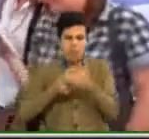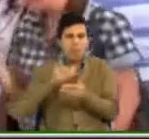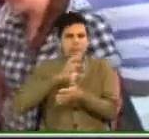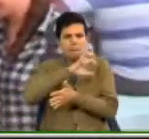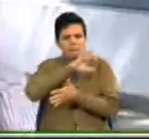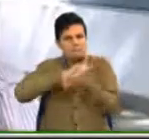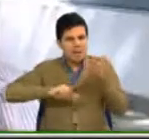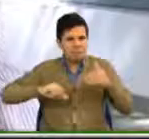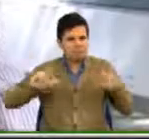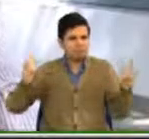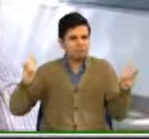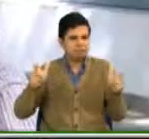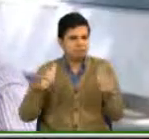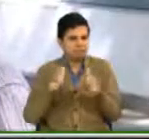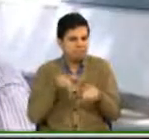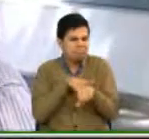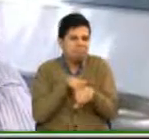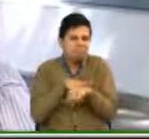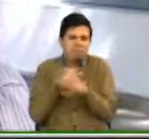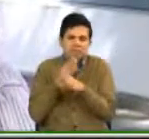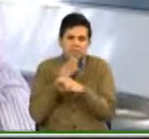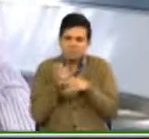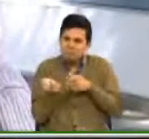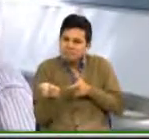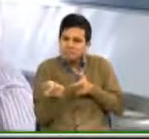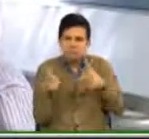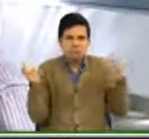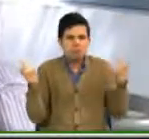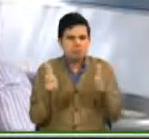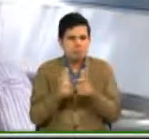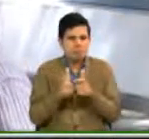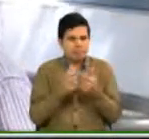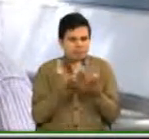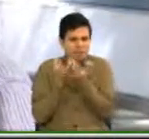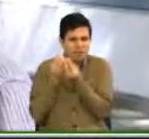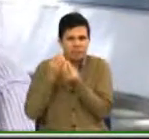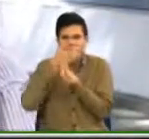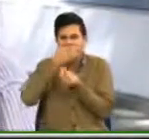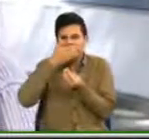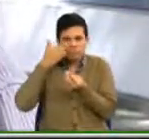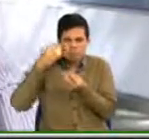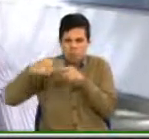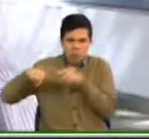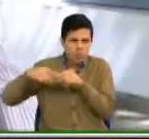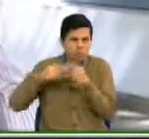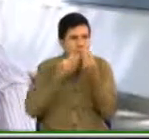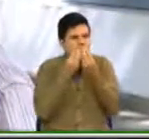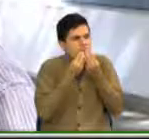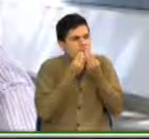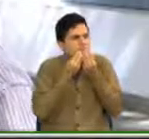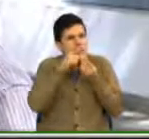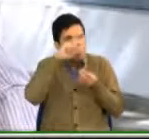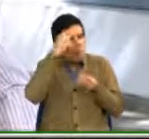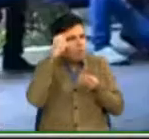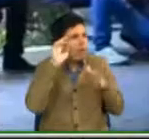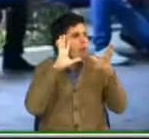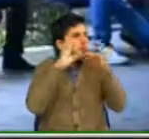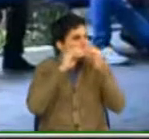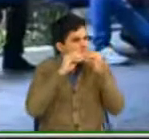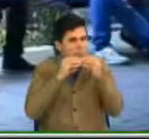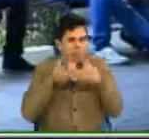minimiza con esa firma que han hecho los grupos que están negociando en La Habana y el gobierno